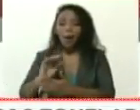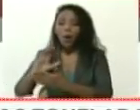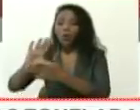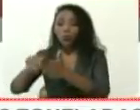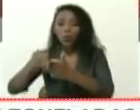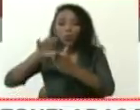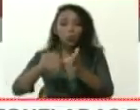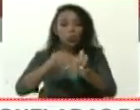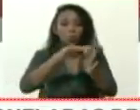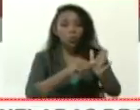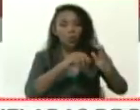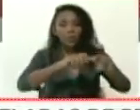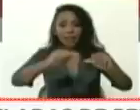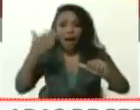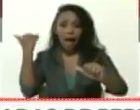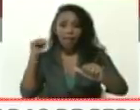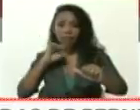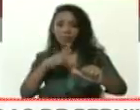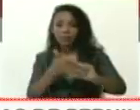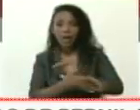pedazo.